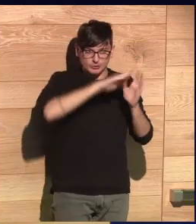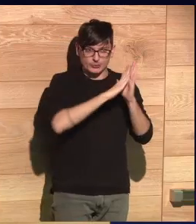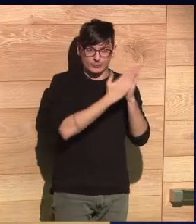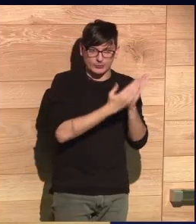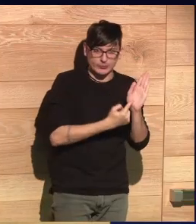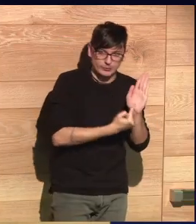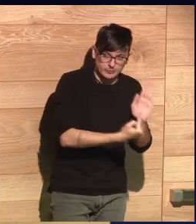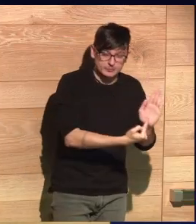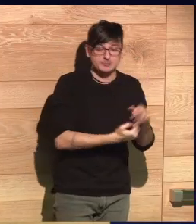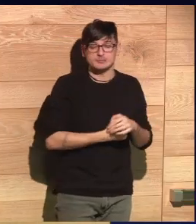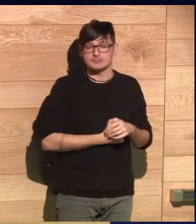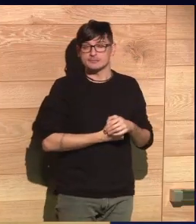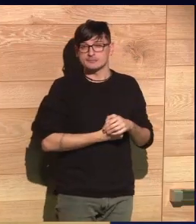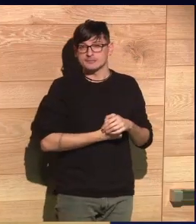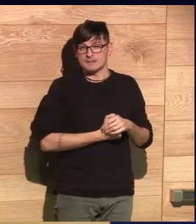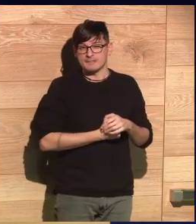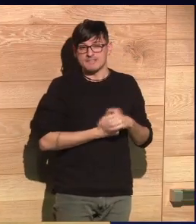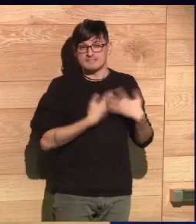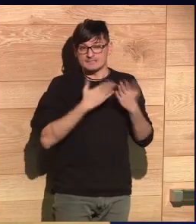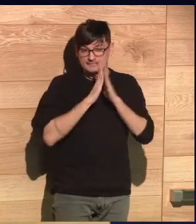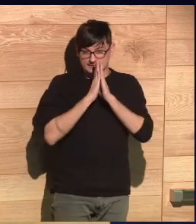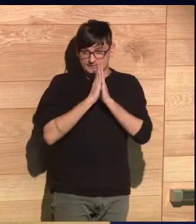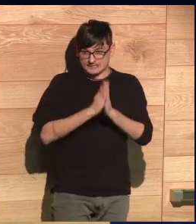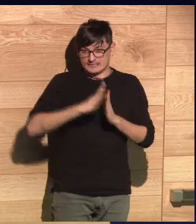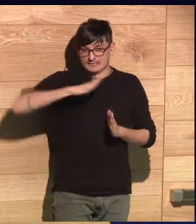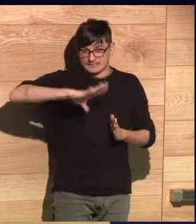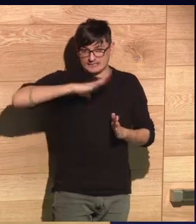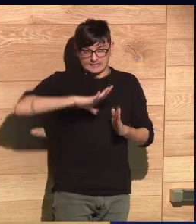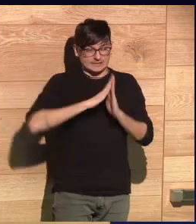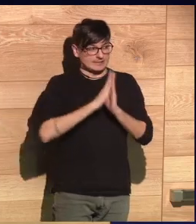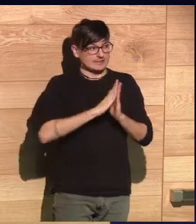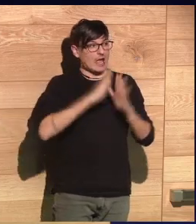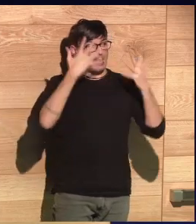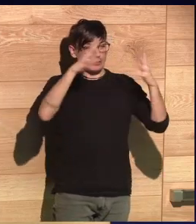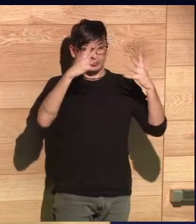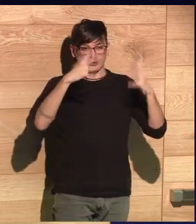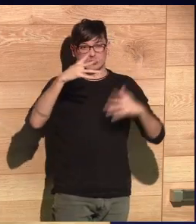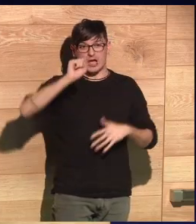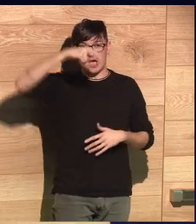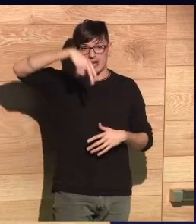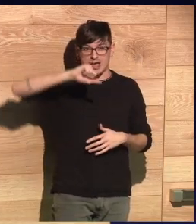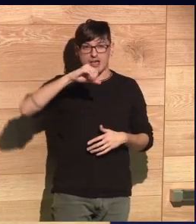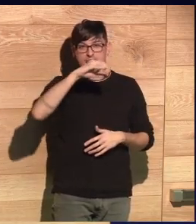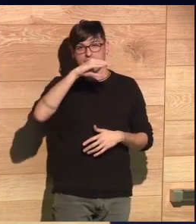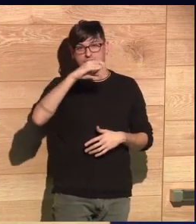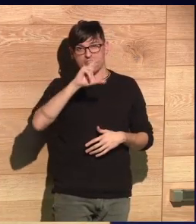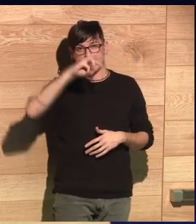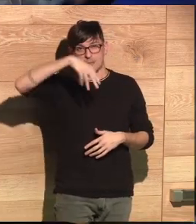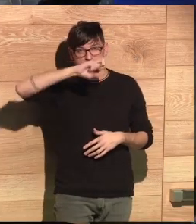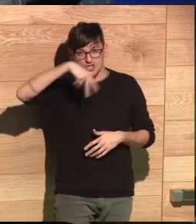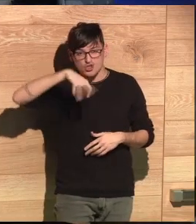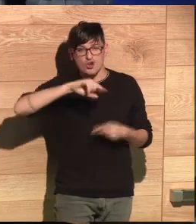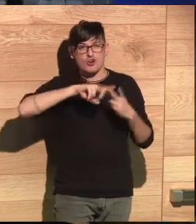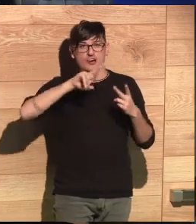cuentes cuentos. Así que voy a pediros por favor un aplauso para Ana Cermeño, Itxaso Redondo, Raquel